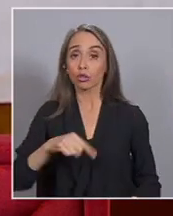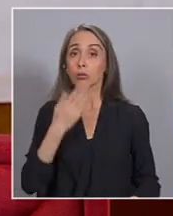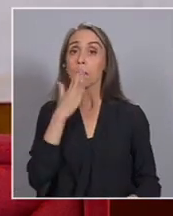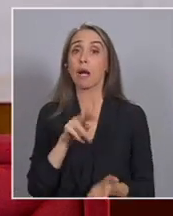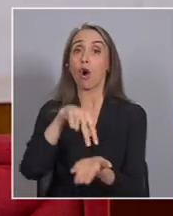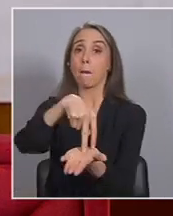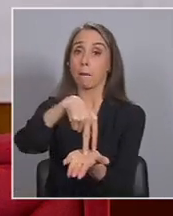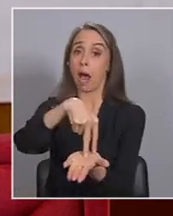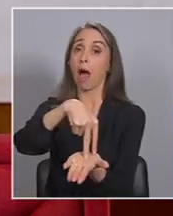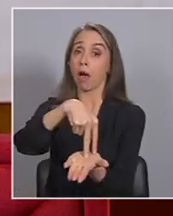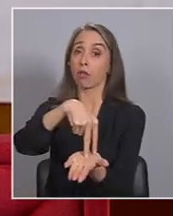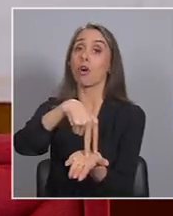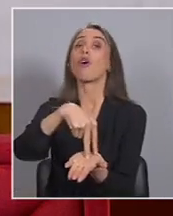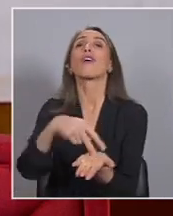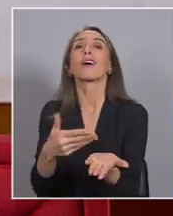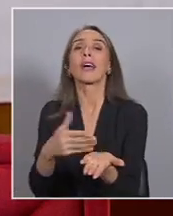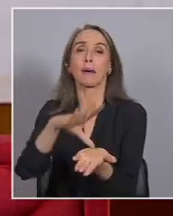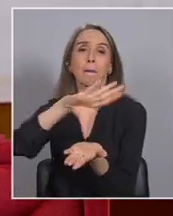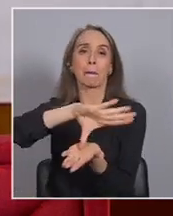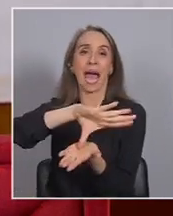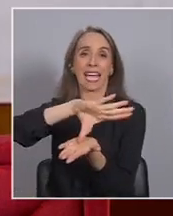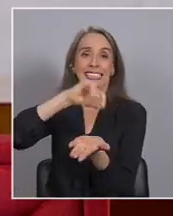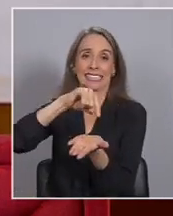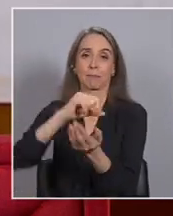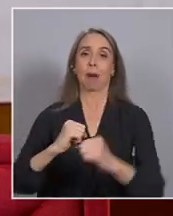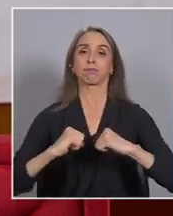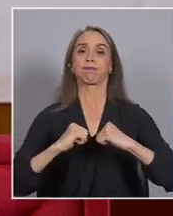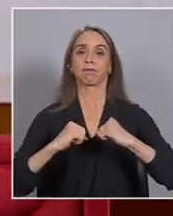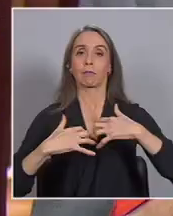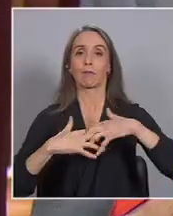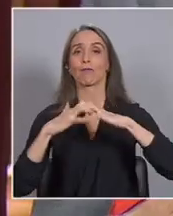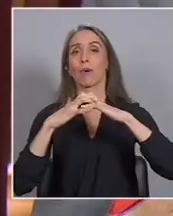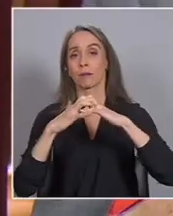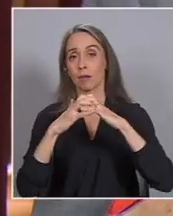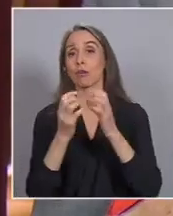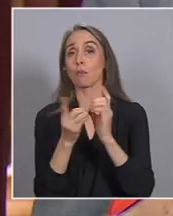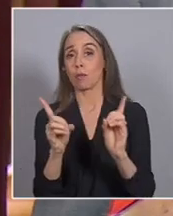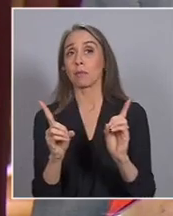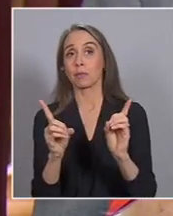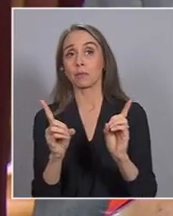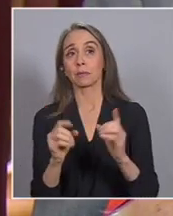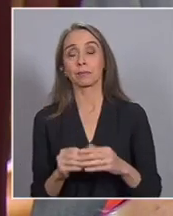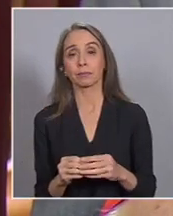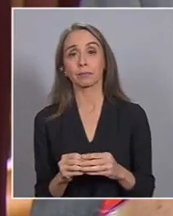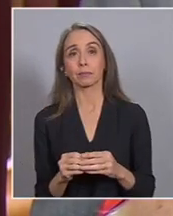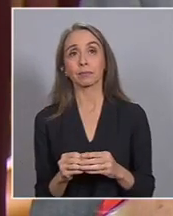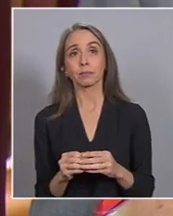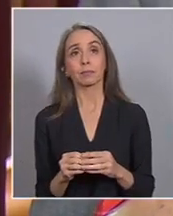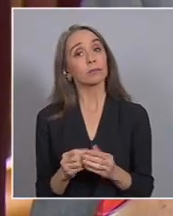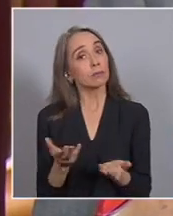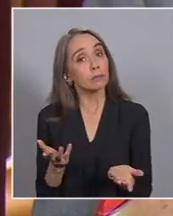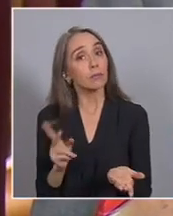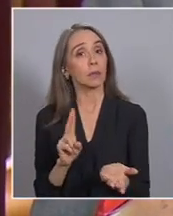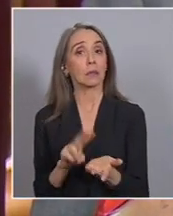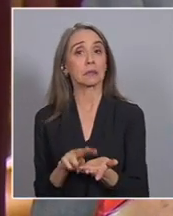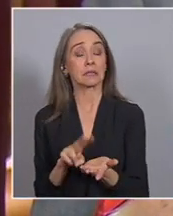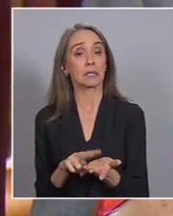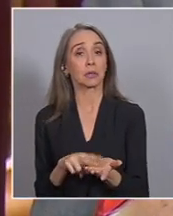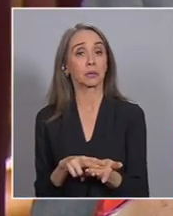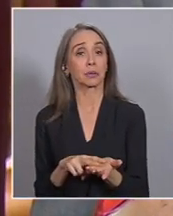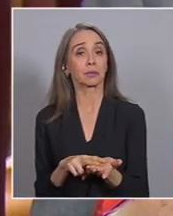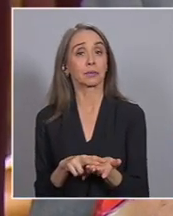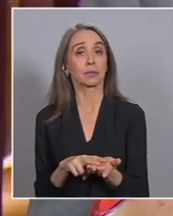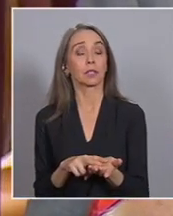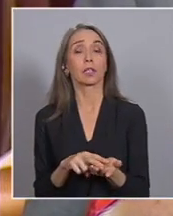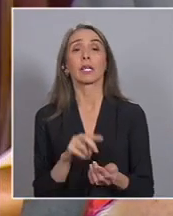parados como país. Estamos más fortalecidos como democracia. Y esto, por cierto, no es